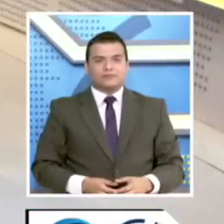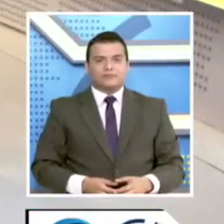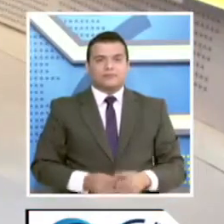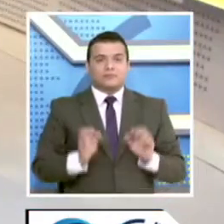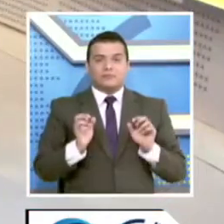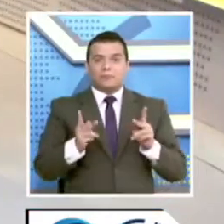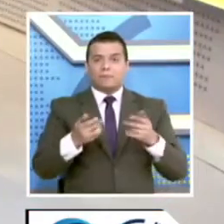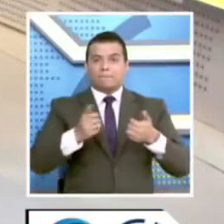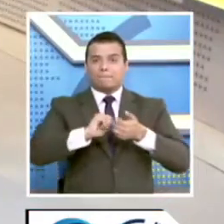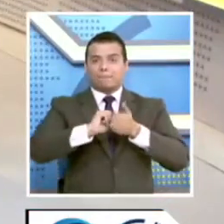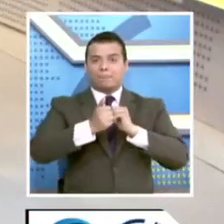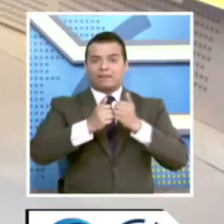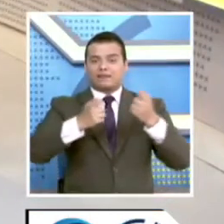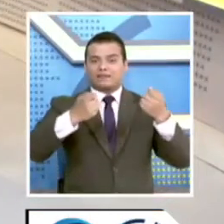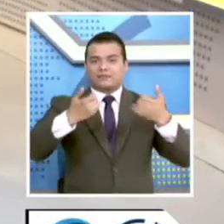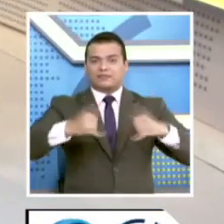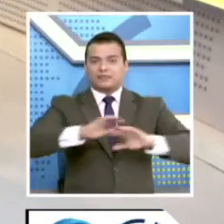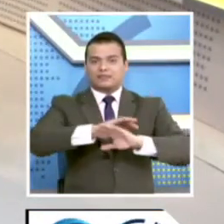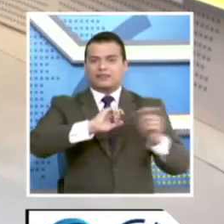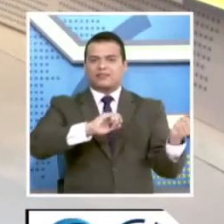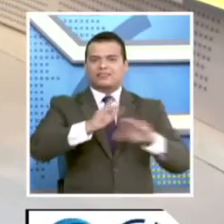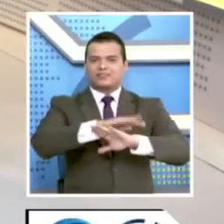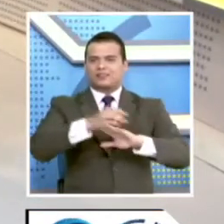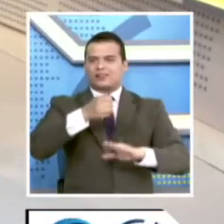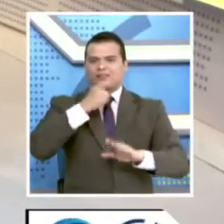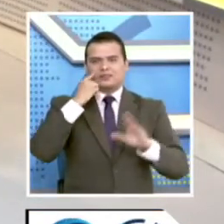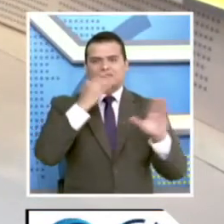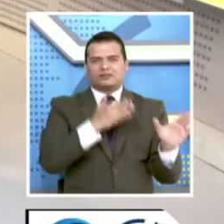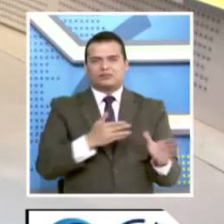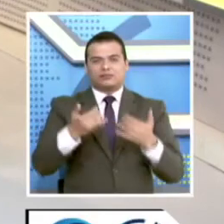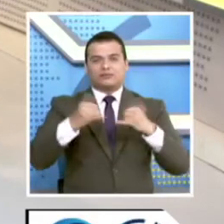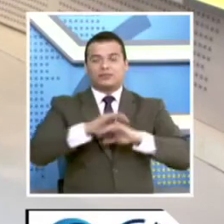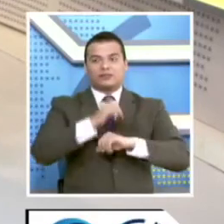Y con la información deportiva nos despedimos por hoy en 90 minutos.